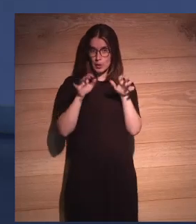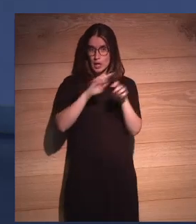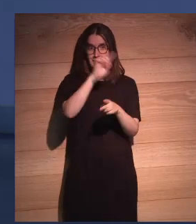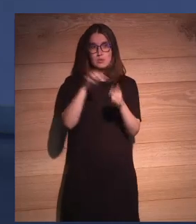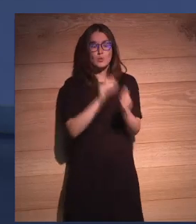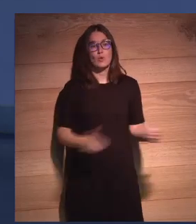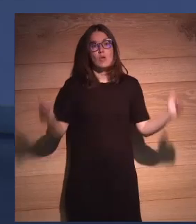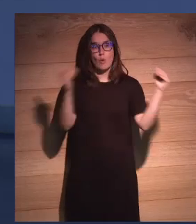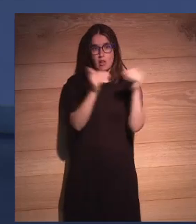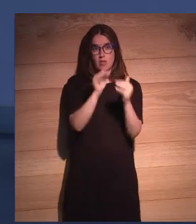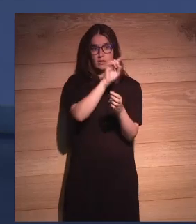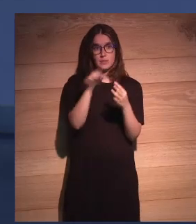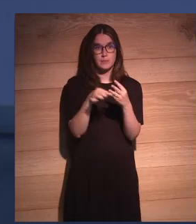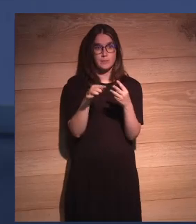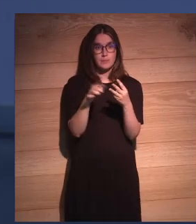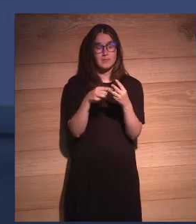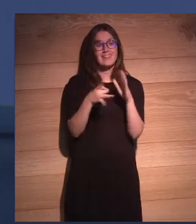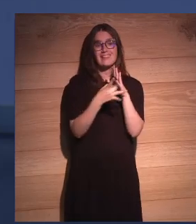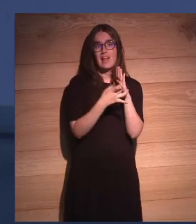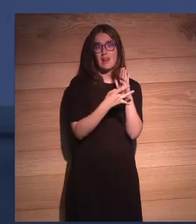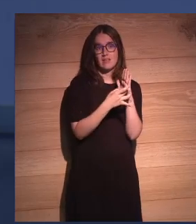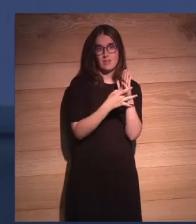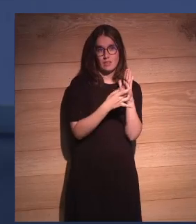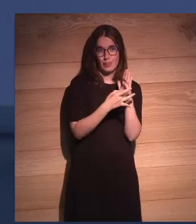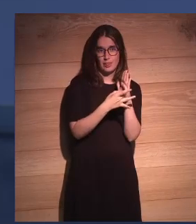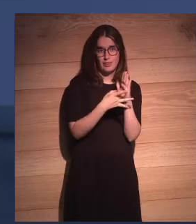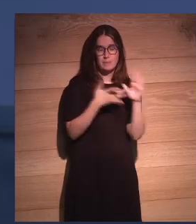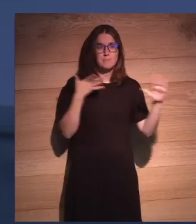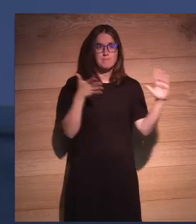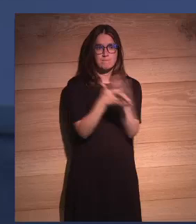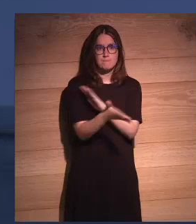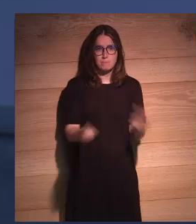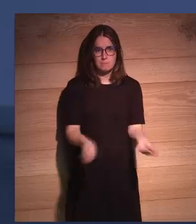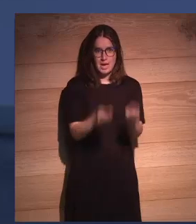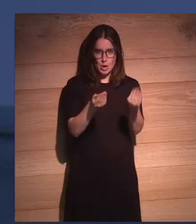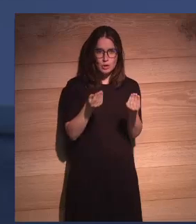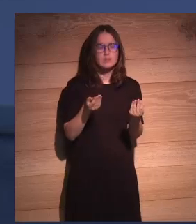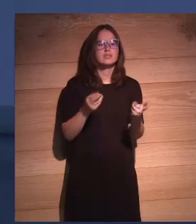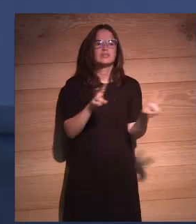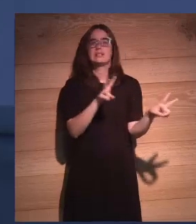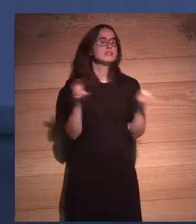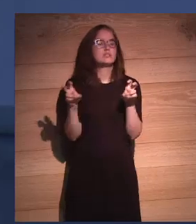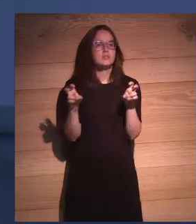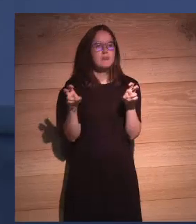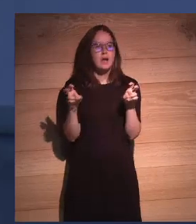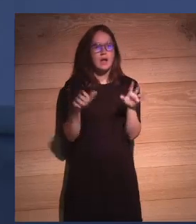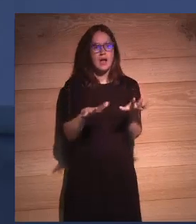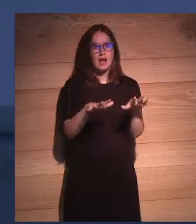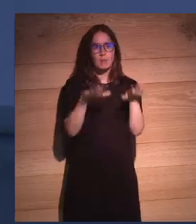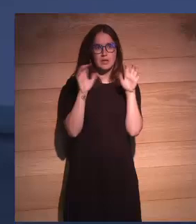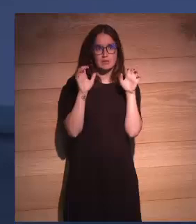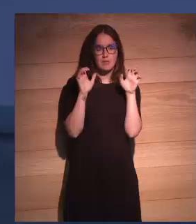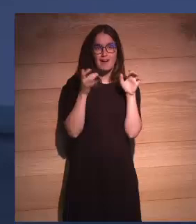la igualdad. Y en tercer lugar, la calidad. Y me explico un poco mejor. Respecto al